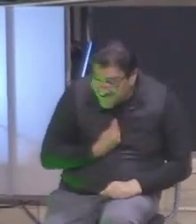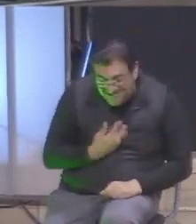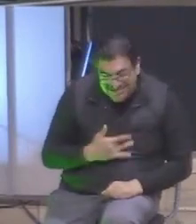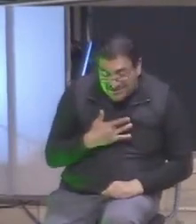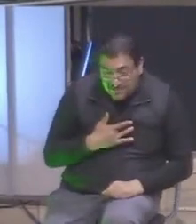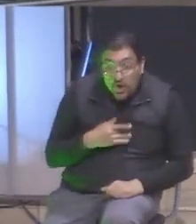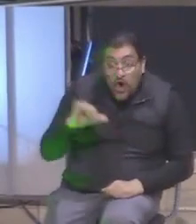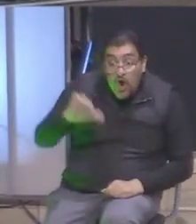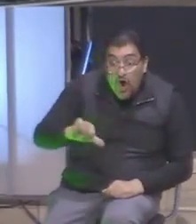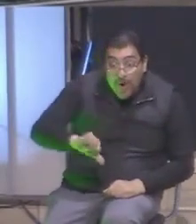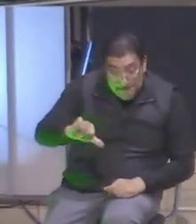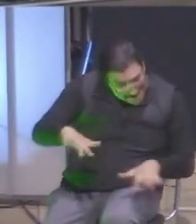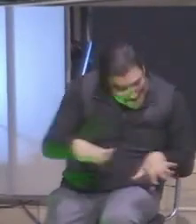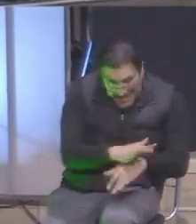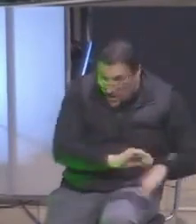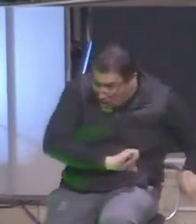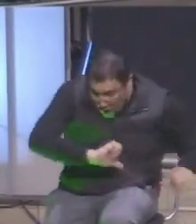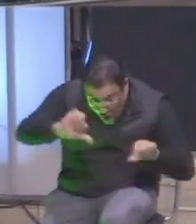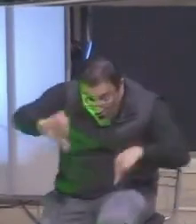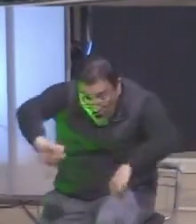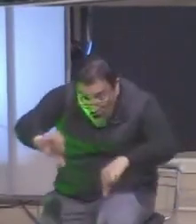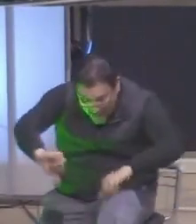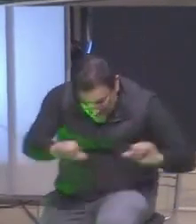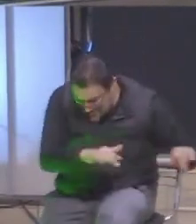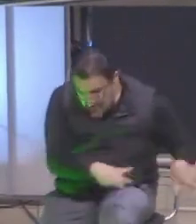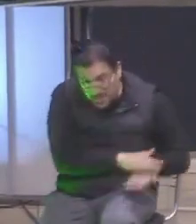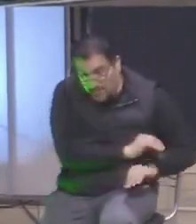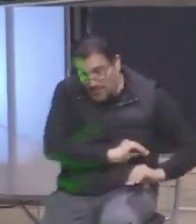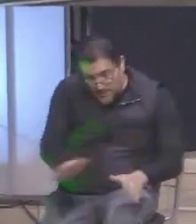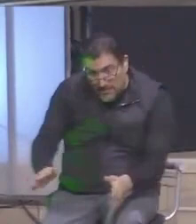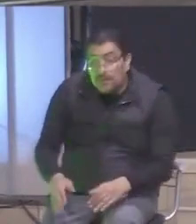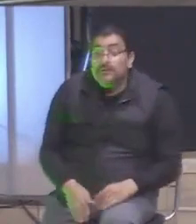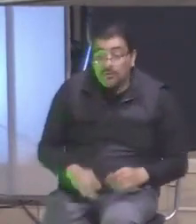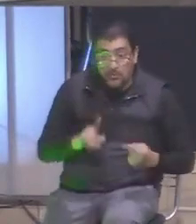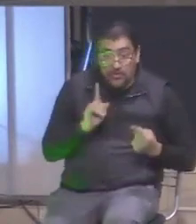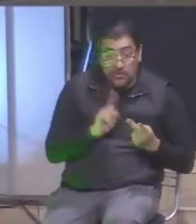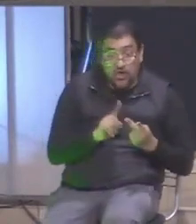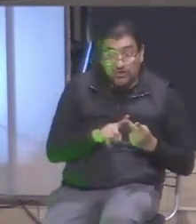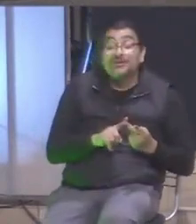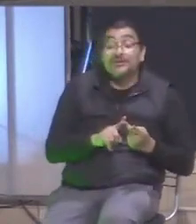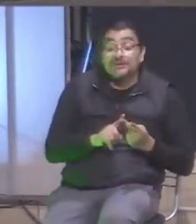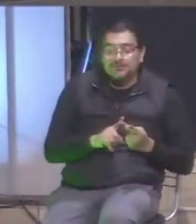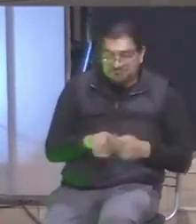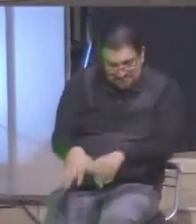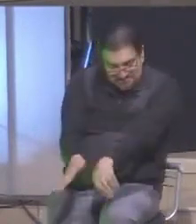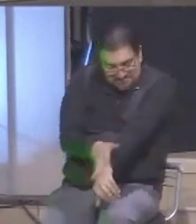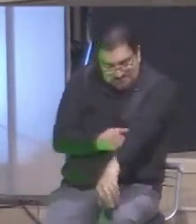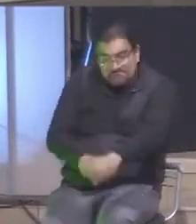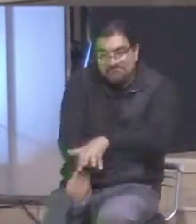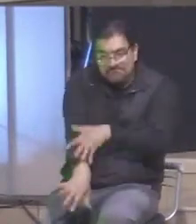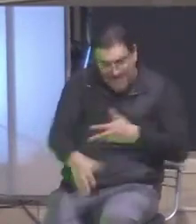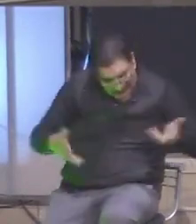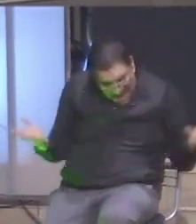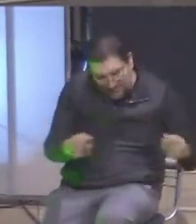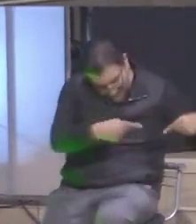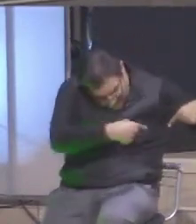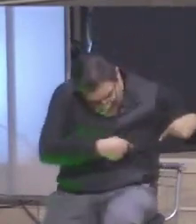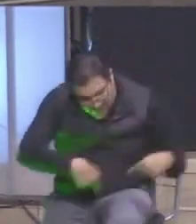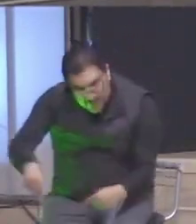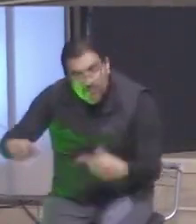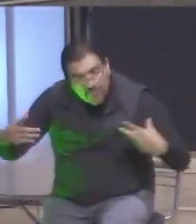hoy muévete punto número dos qué detonó El Milagro pusieron manos a la a la